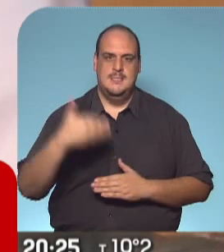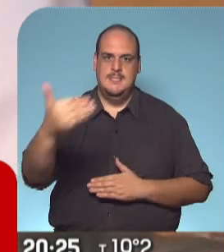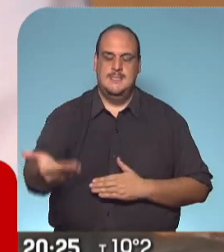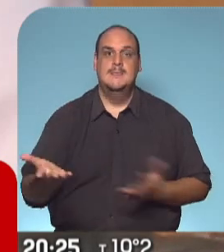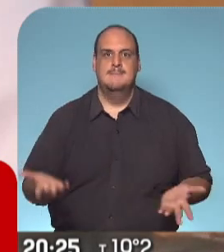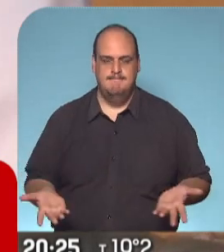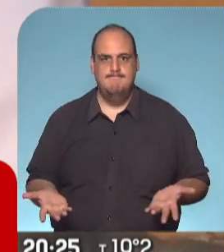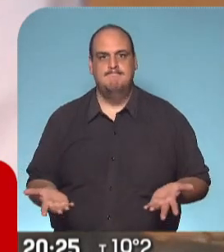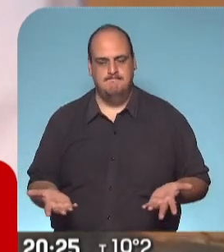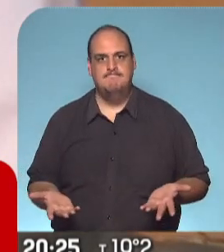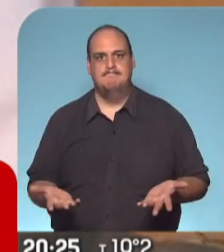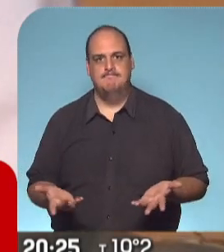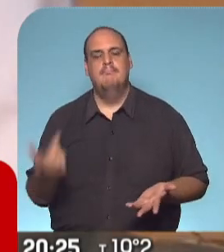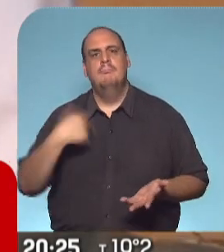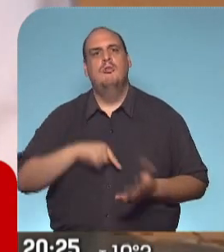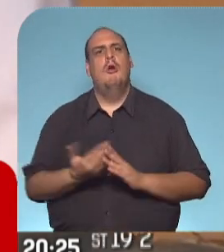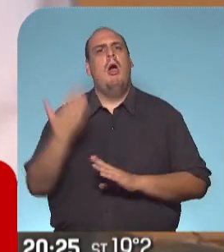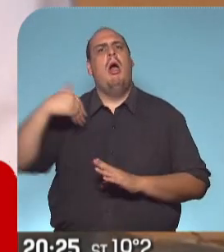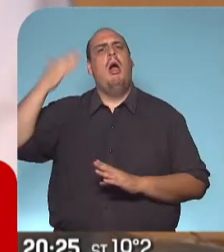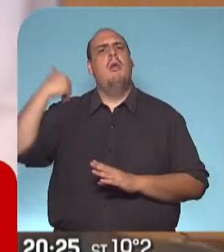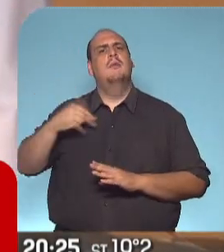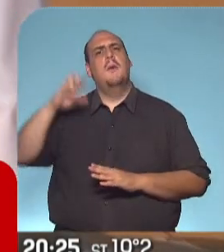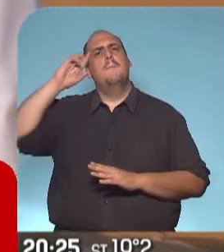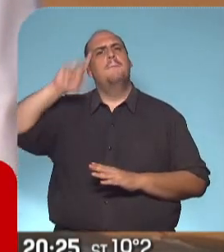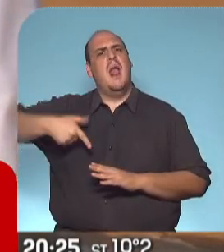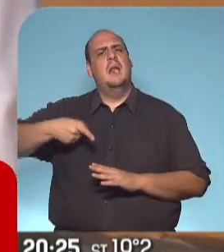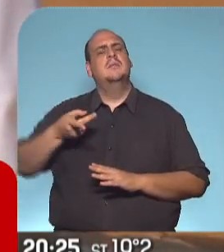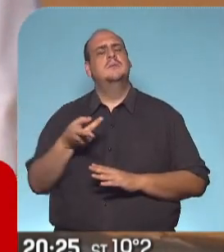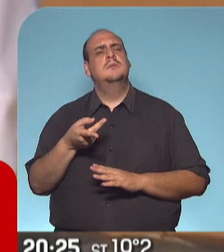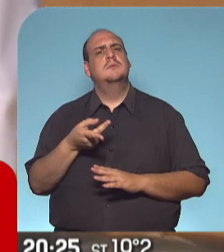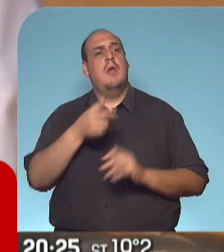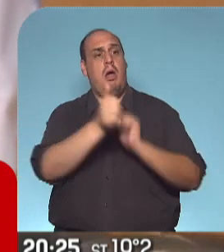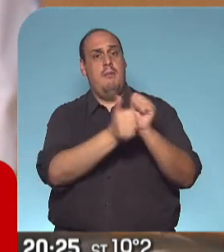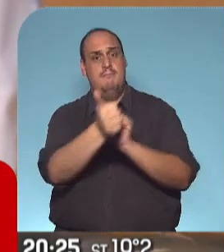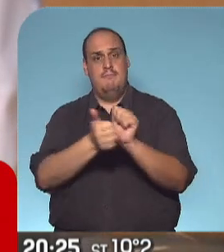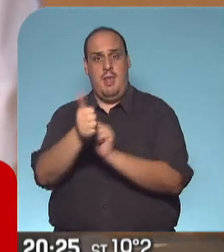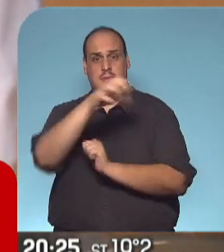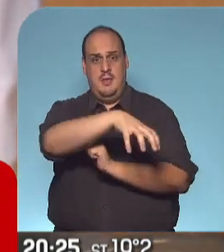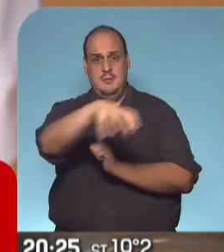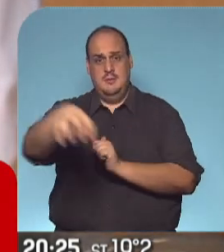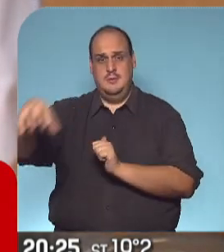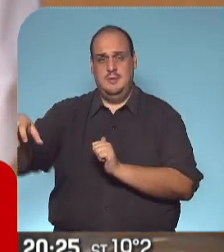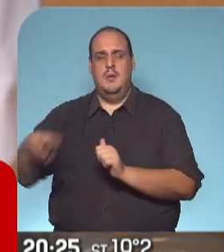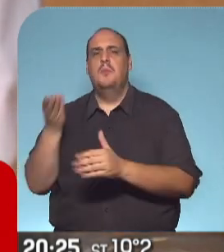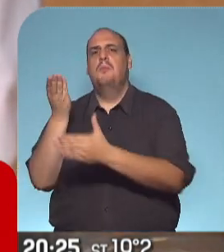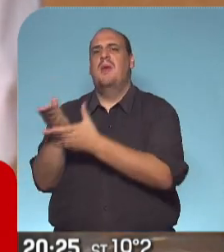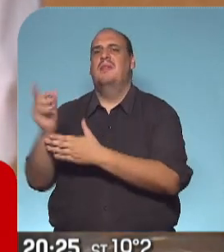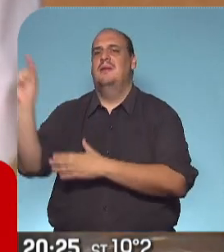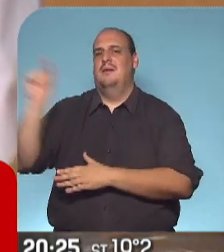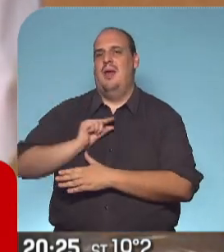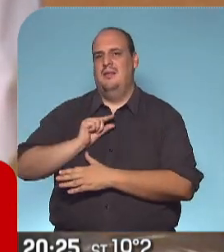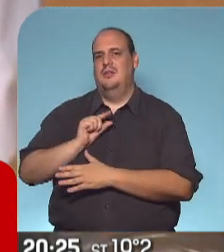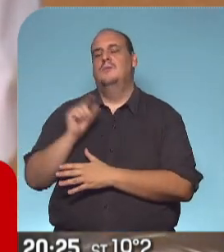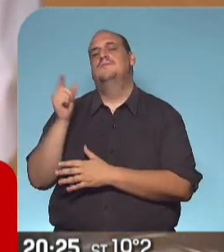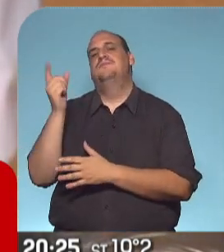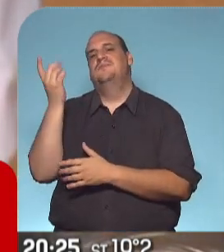comenzamos con un plan que permitía a las empresas acceder a crédito a una tasa más